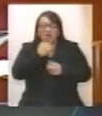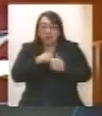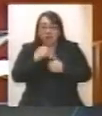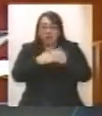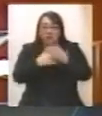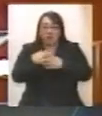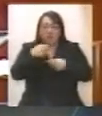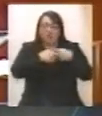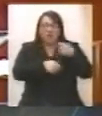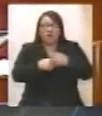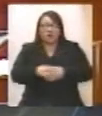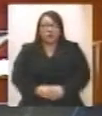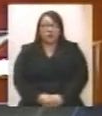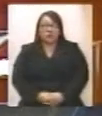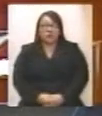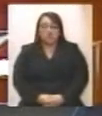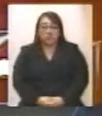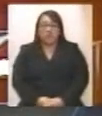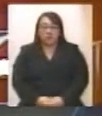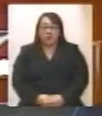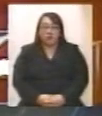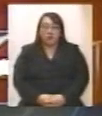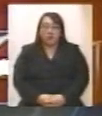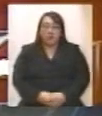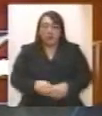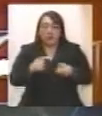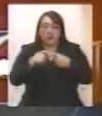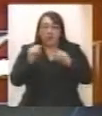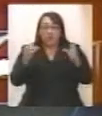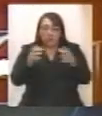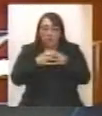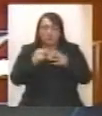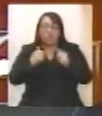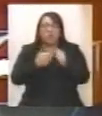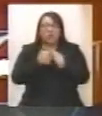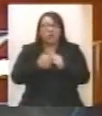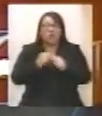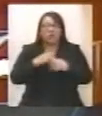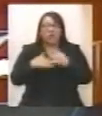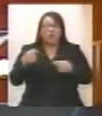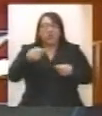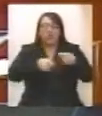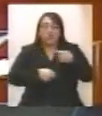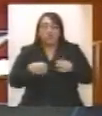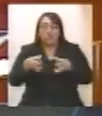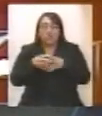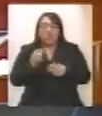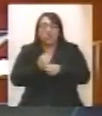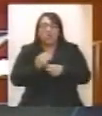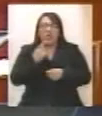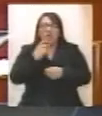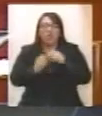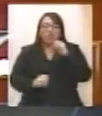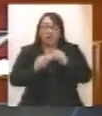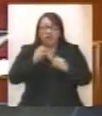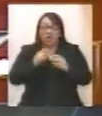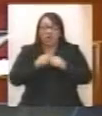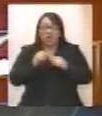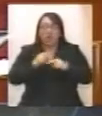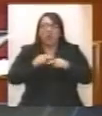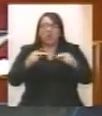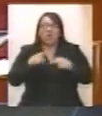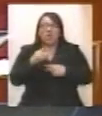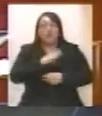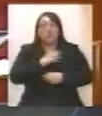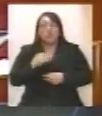inversión, desde la creación de un equipo dedicado al seguimiento de las inversiones, la modificación de la estructura